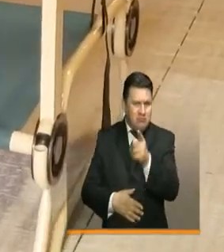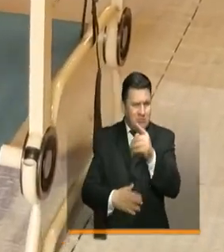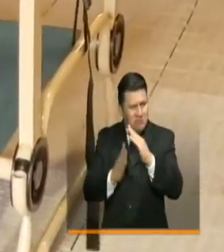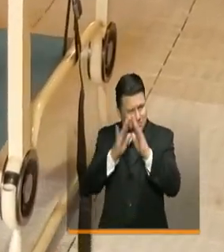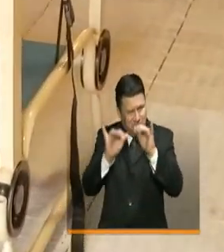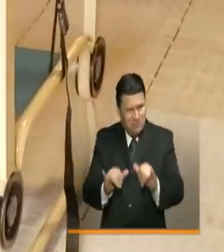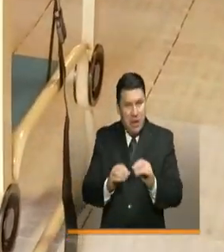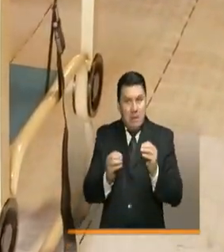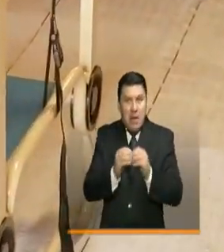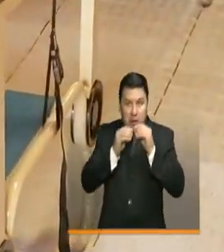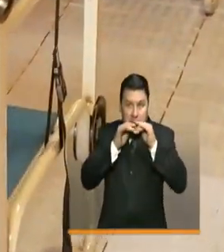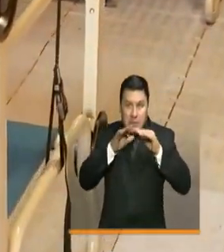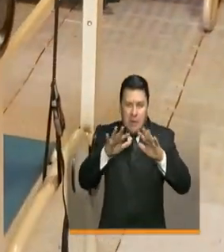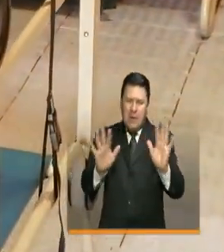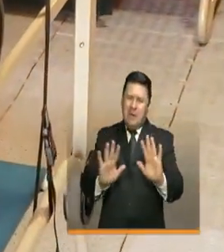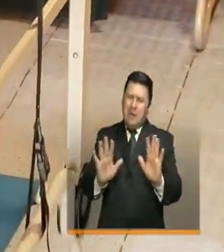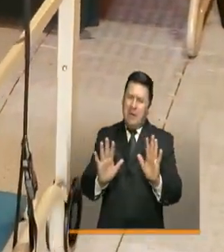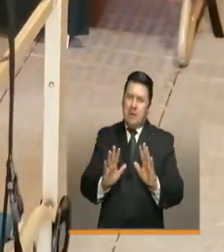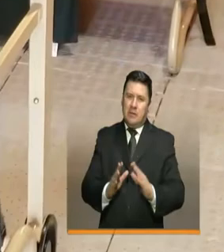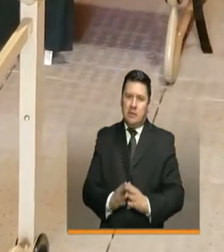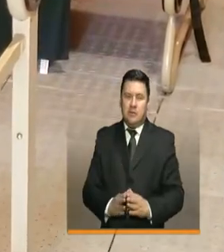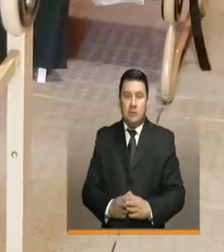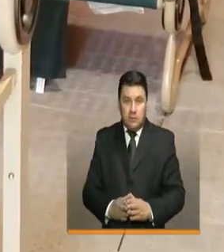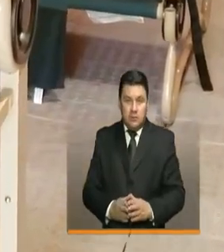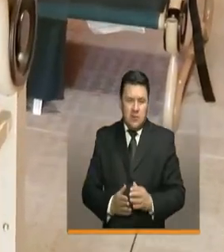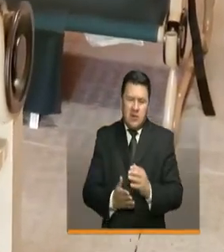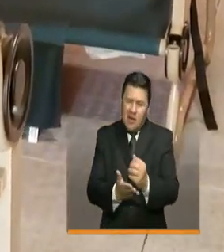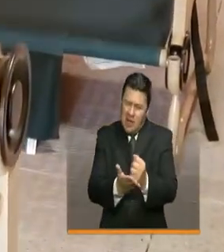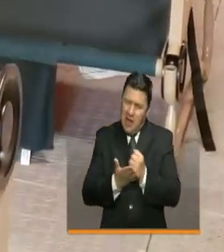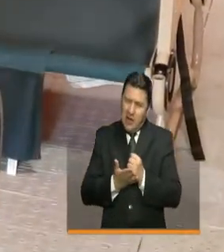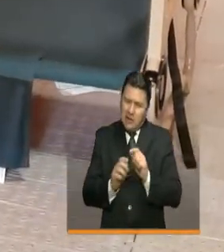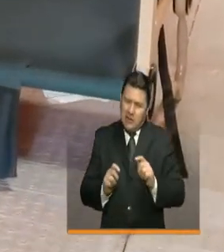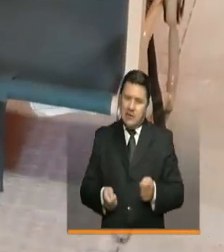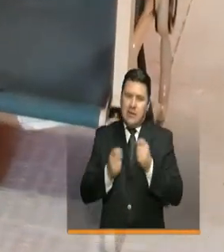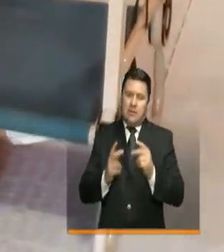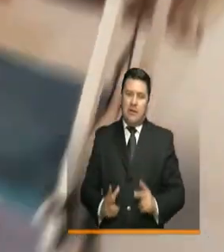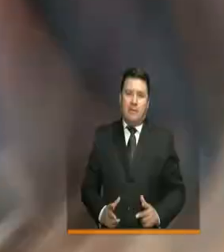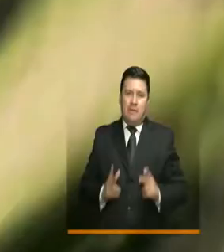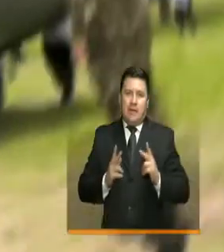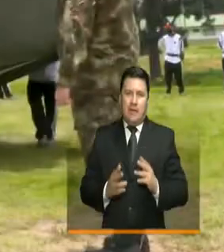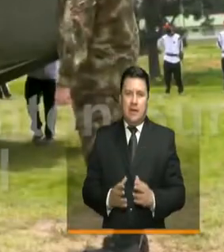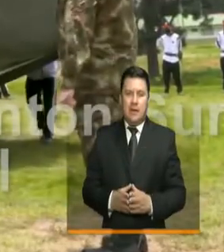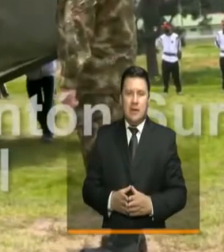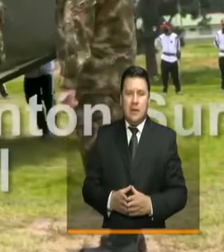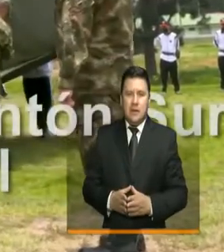y evita la propagación del COVID-19. Ayúdanos a salvar vidas.